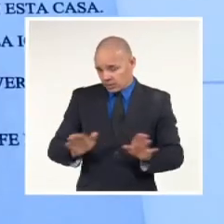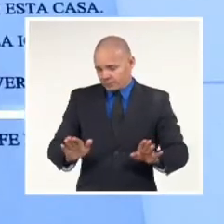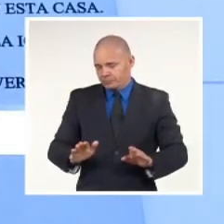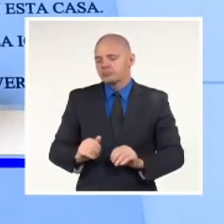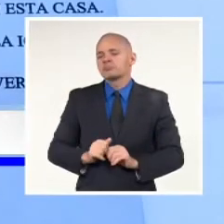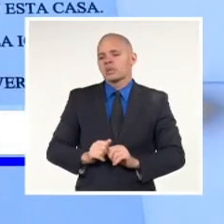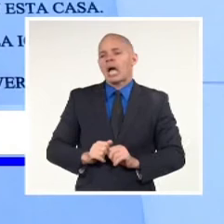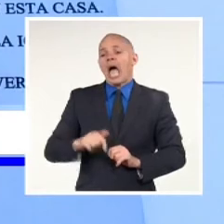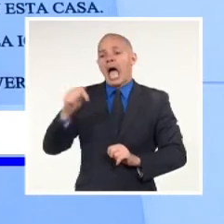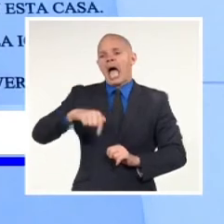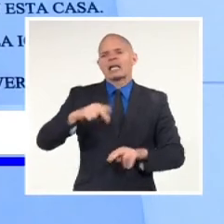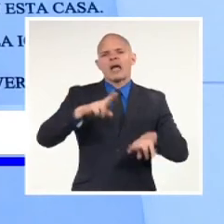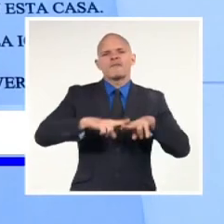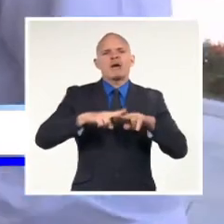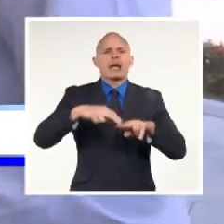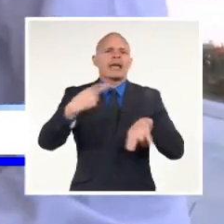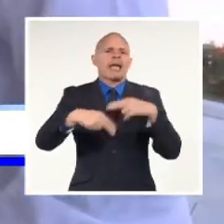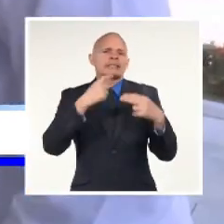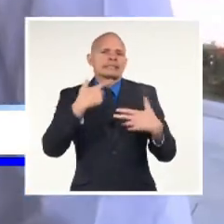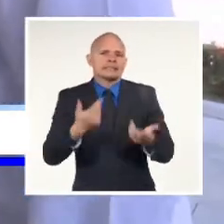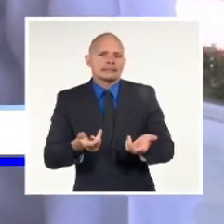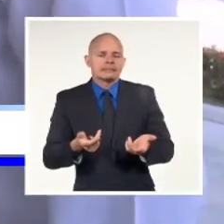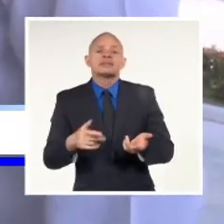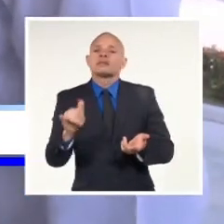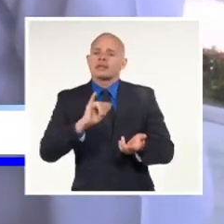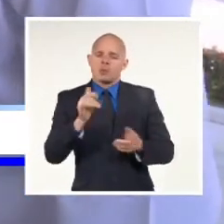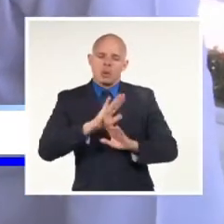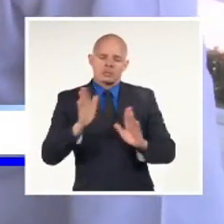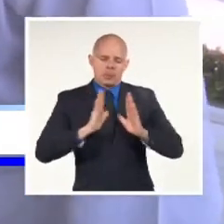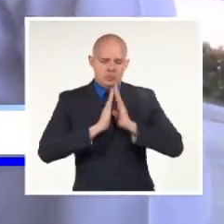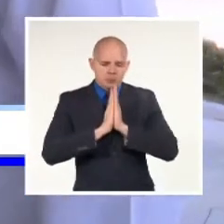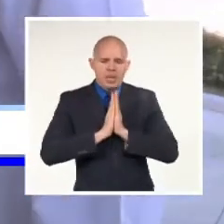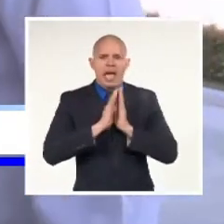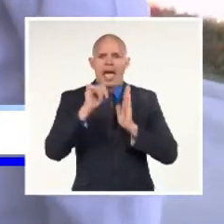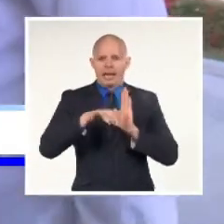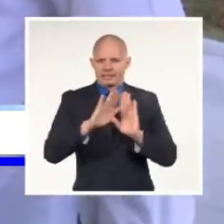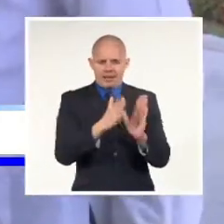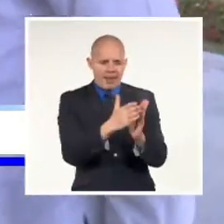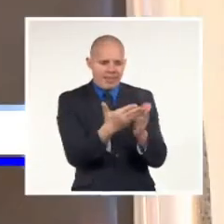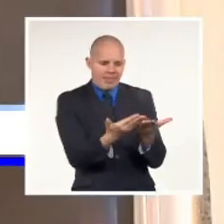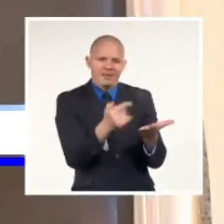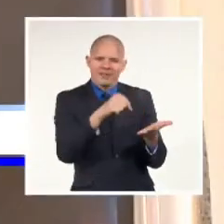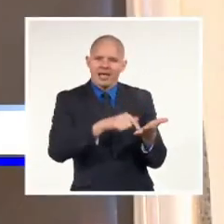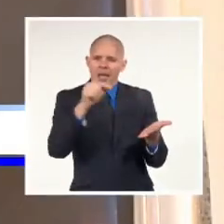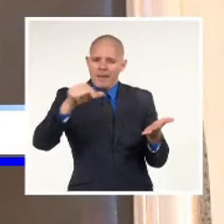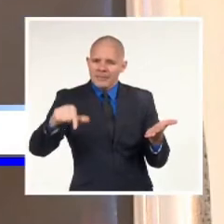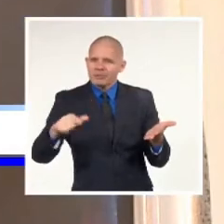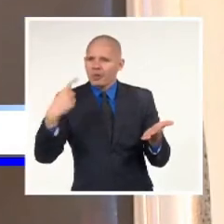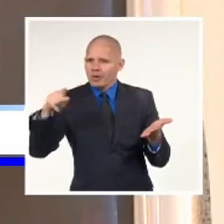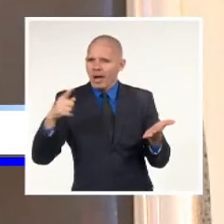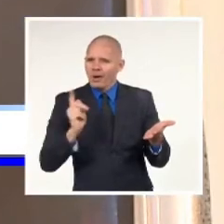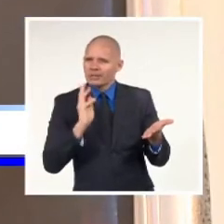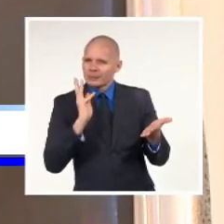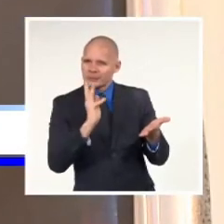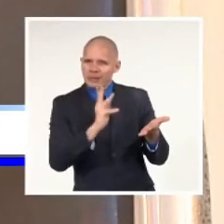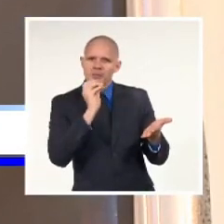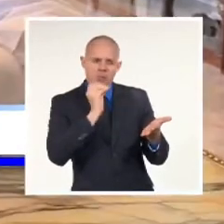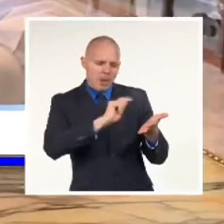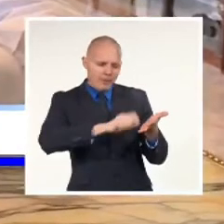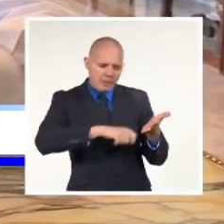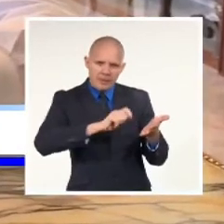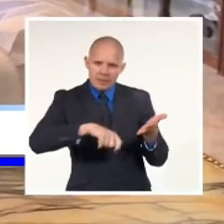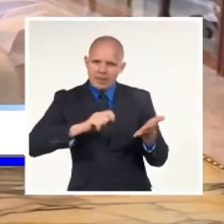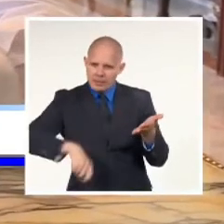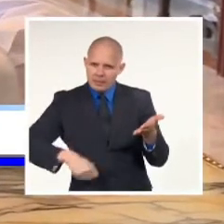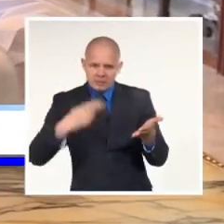y Vicepresidente de la República, Salvador Valdés Mesa, rubricó el libro de condolencias a propósito del deceso del Papa Emérito en nombre